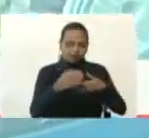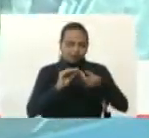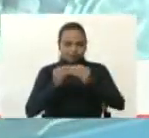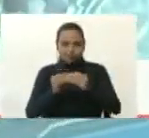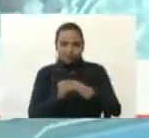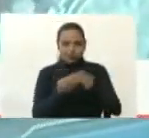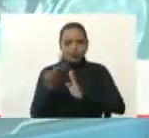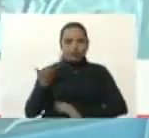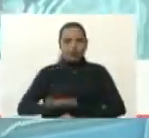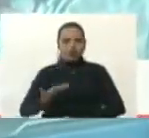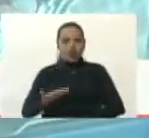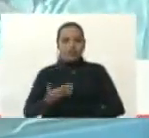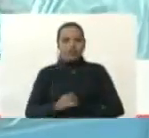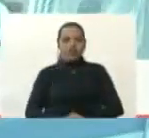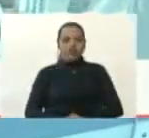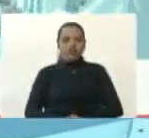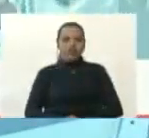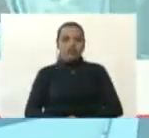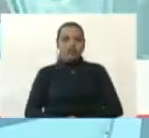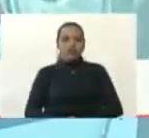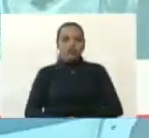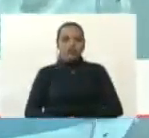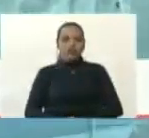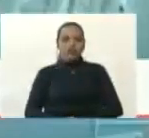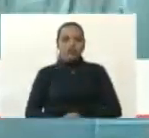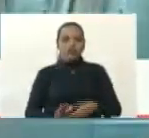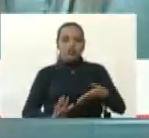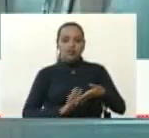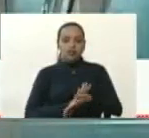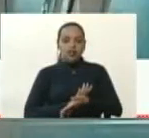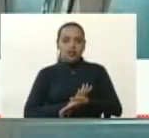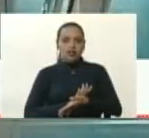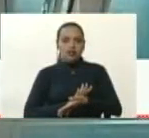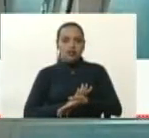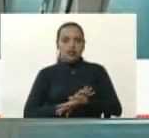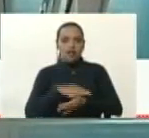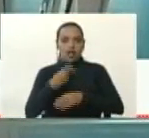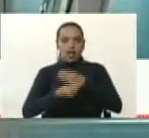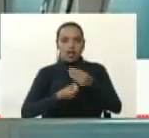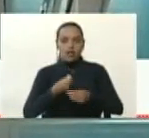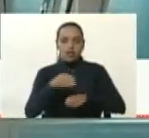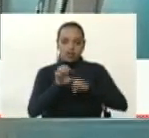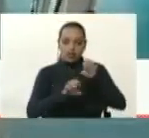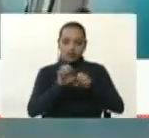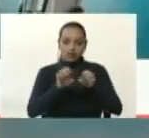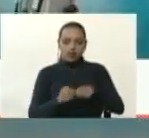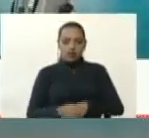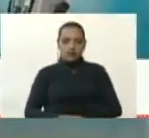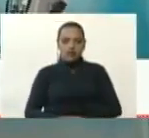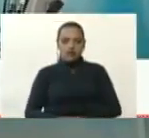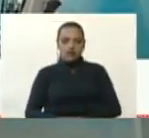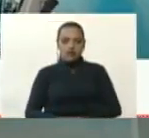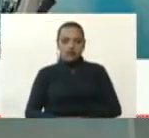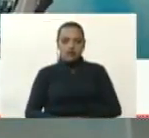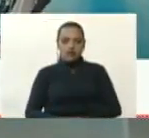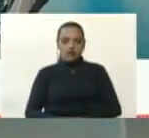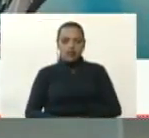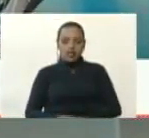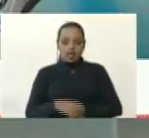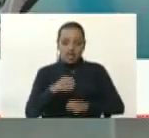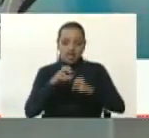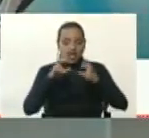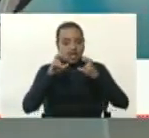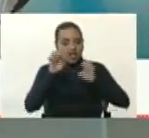como son equipos de bilirrubina, para hacer lo que es el área de o estudios de